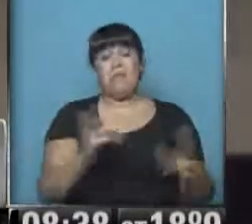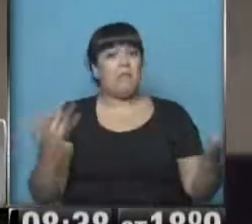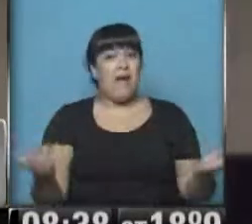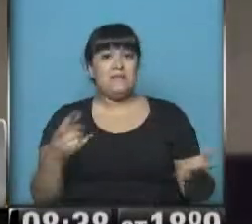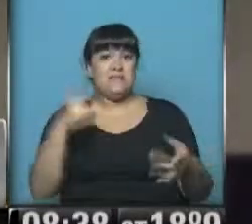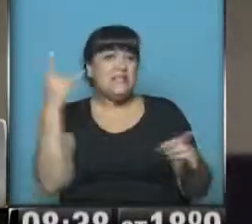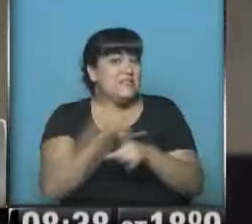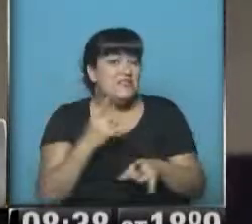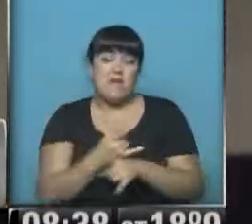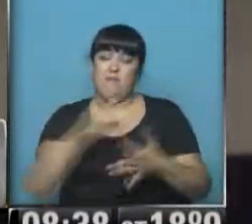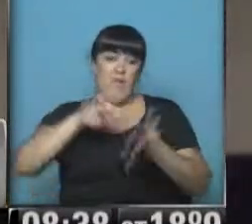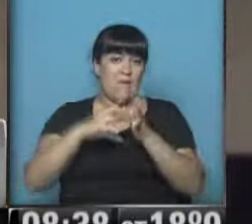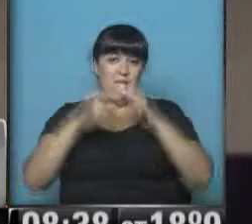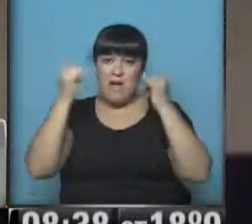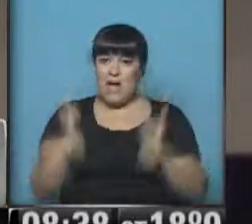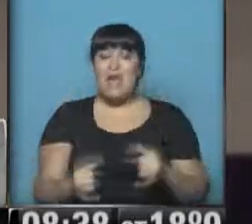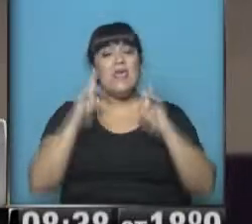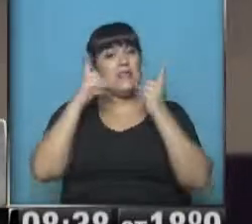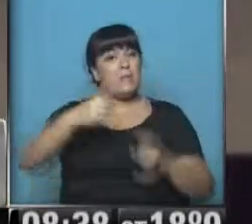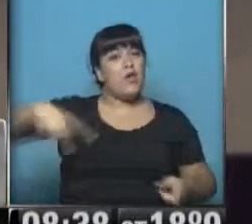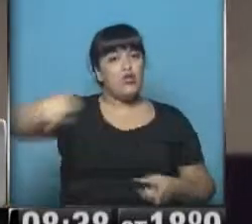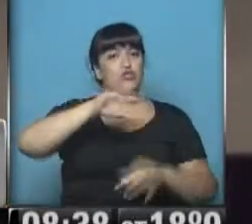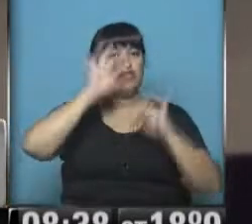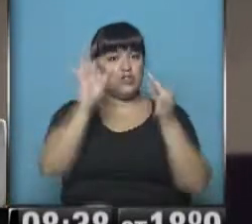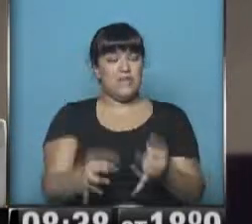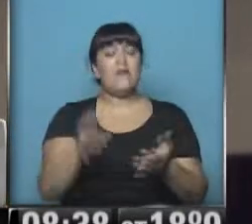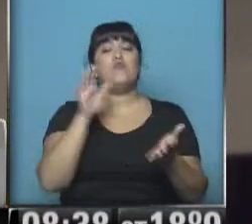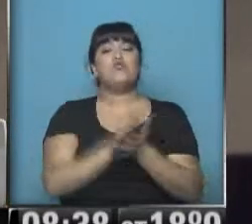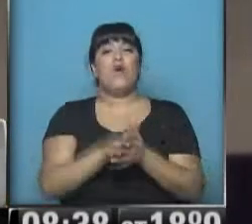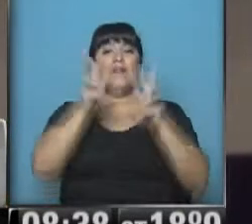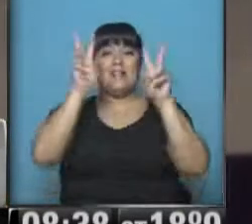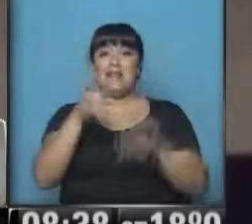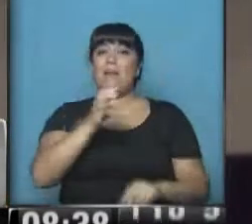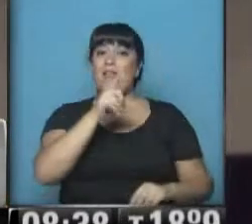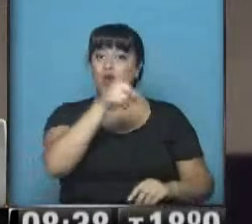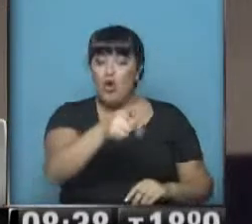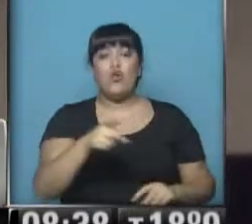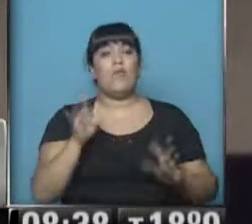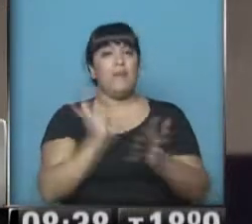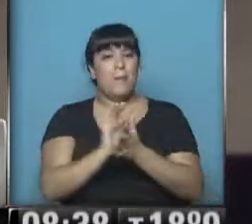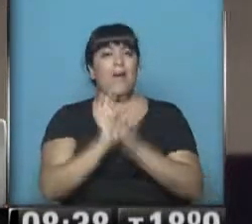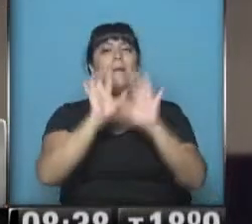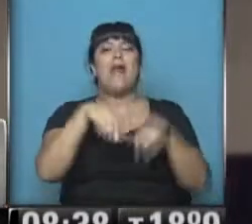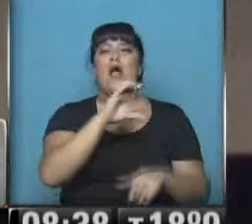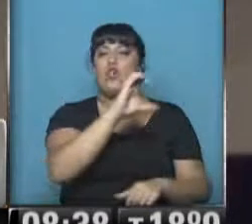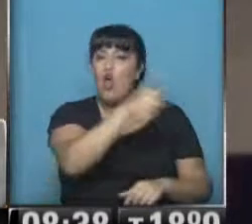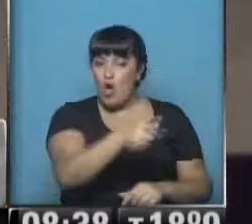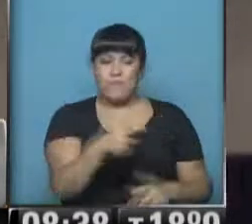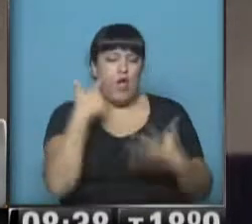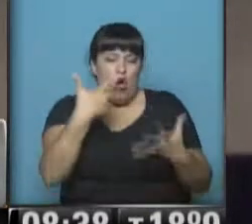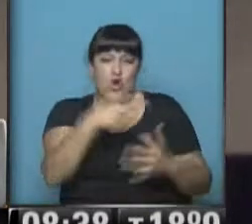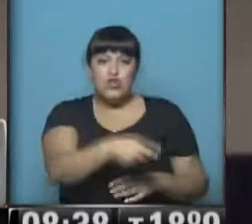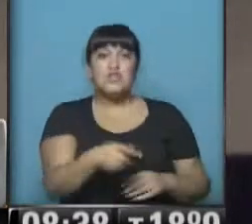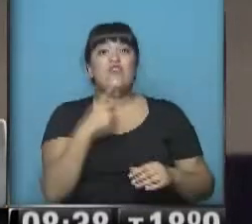no es siempre un conflicto además como sabemos en tanto el tema de colombia que permitió el llamado plan colombia ha permitido la